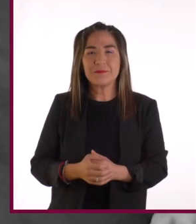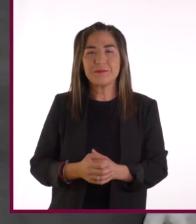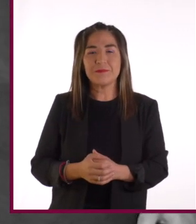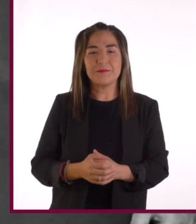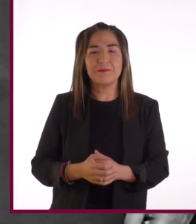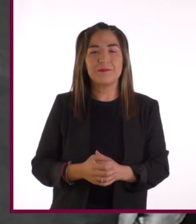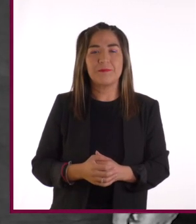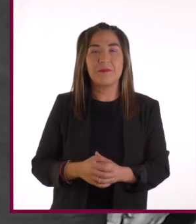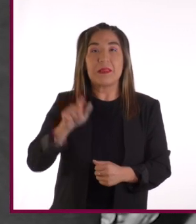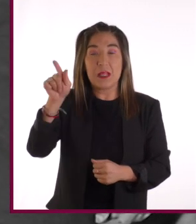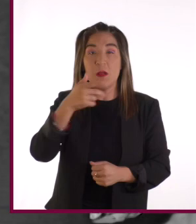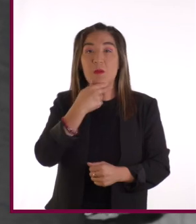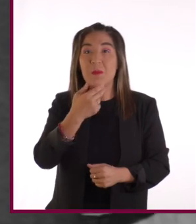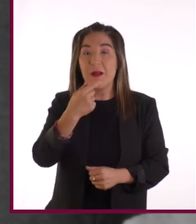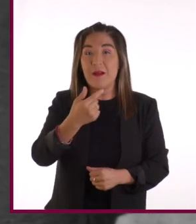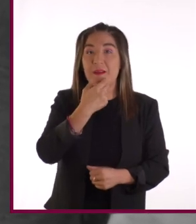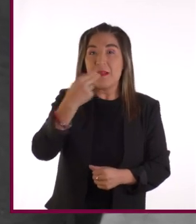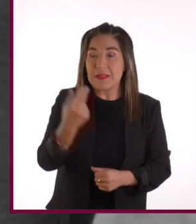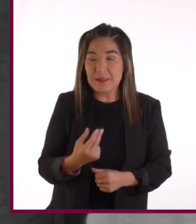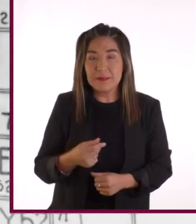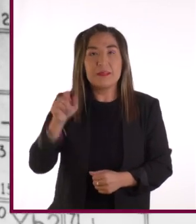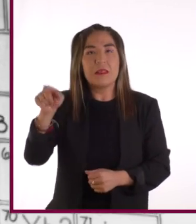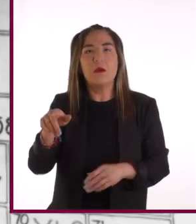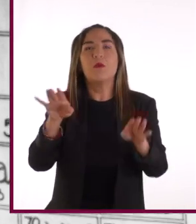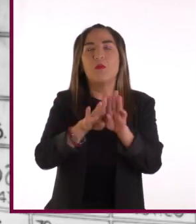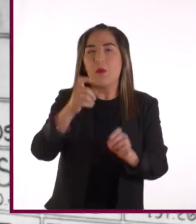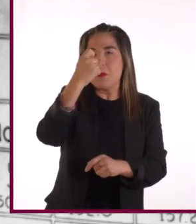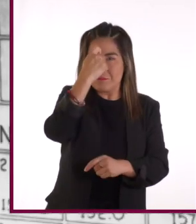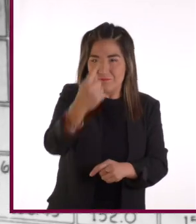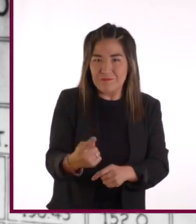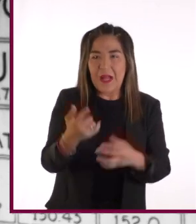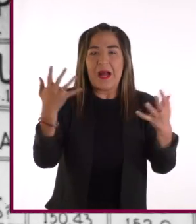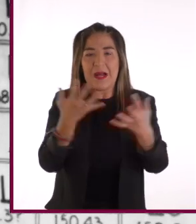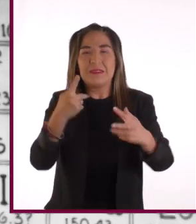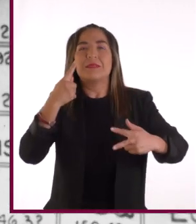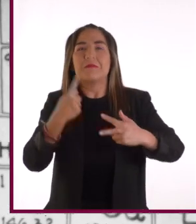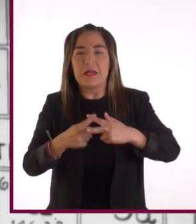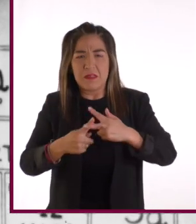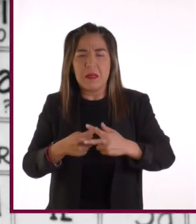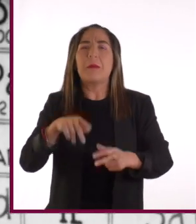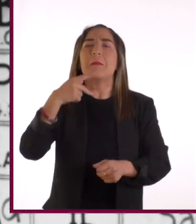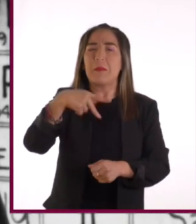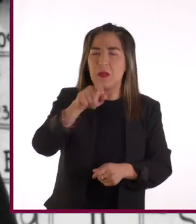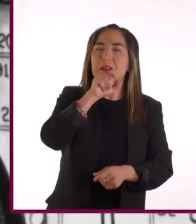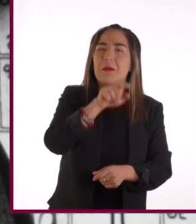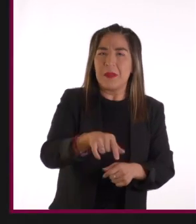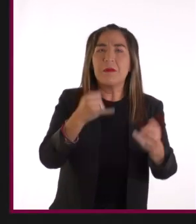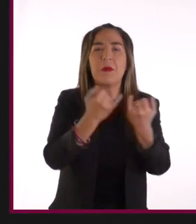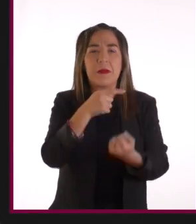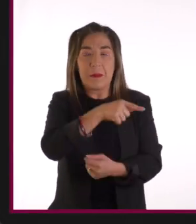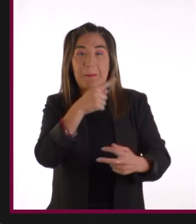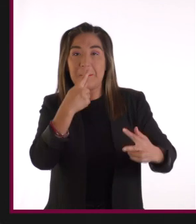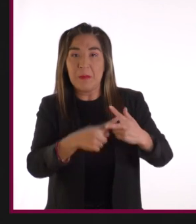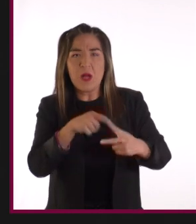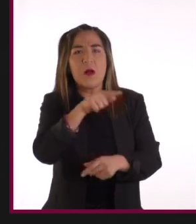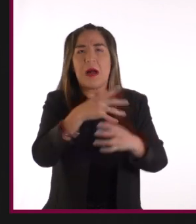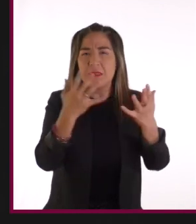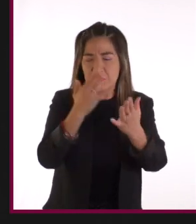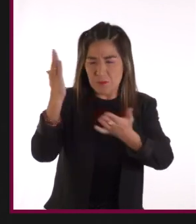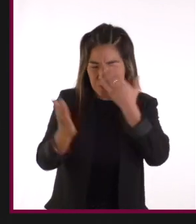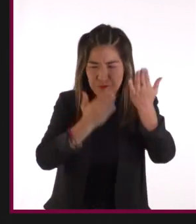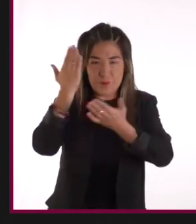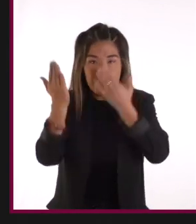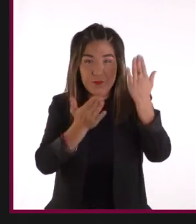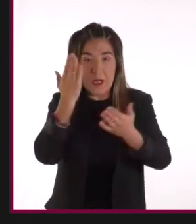Por un lado, podríamos decir que Einstein creó o inventó matemáticas, pero también es válido decir que las matemáticas